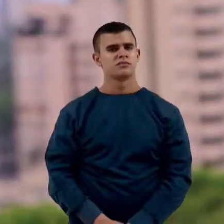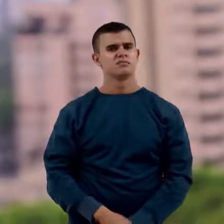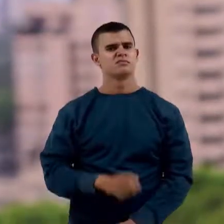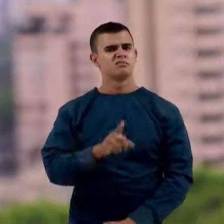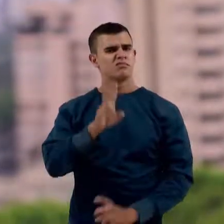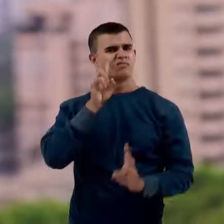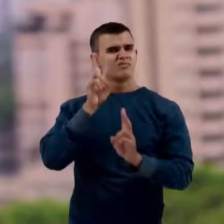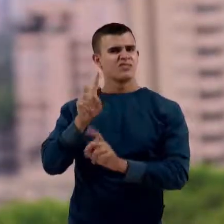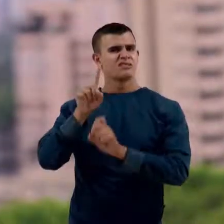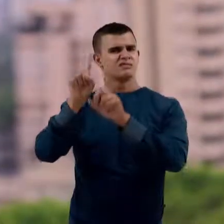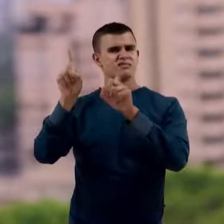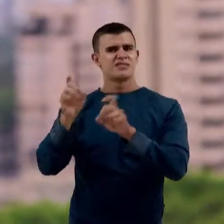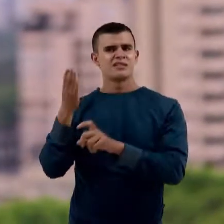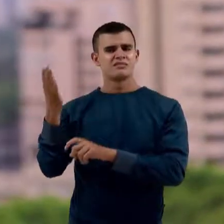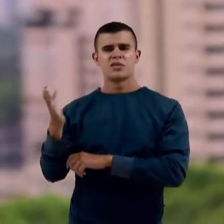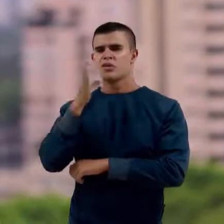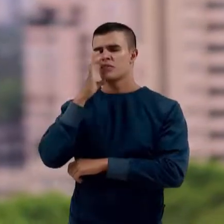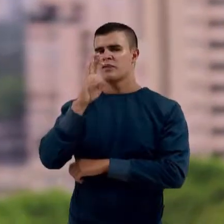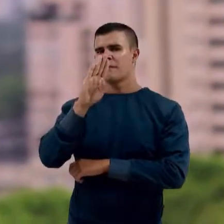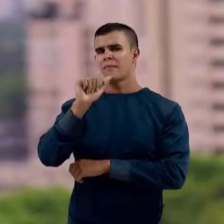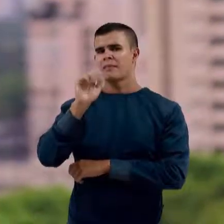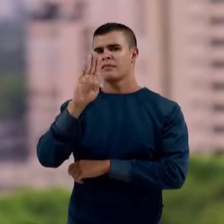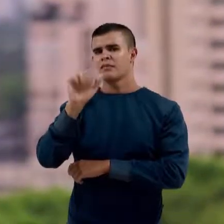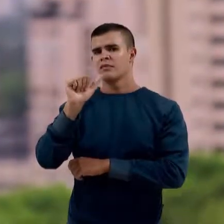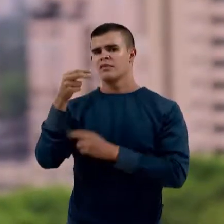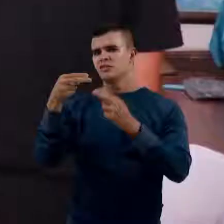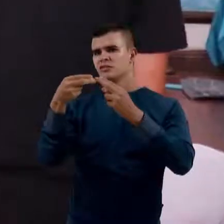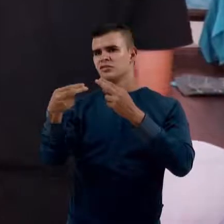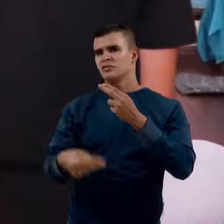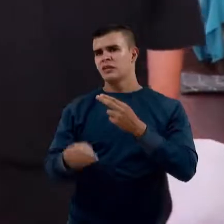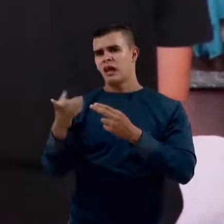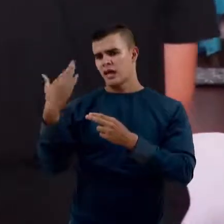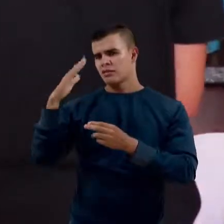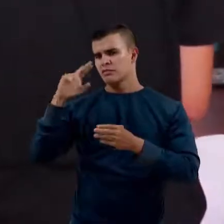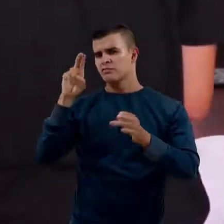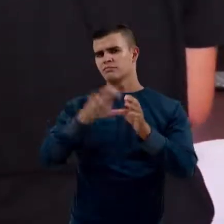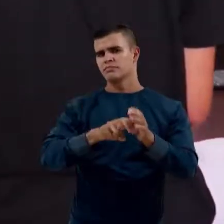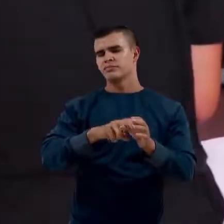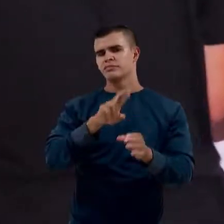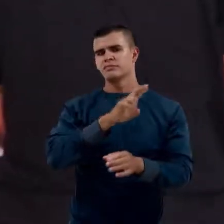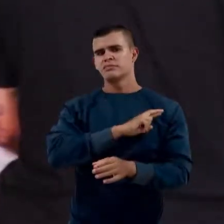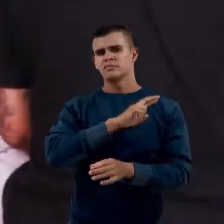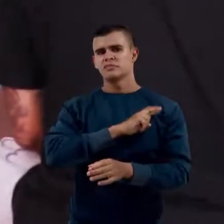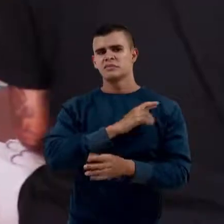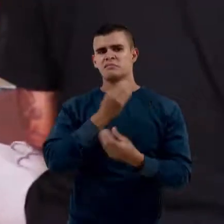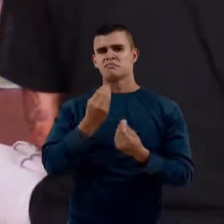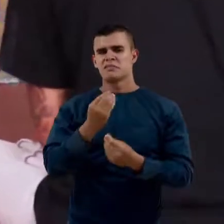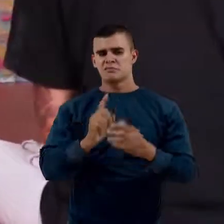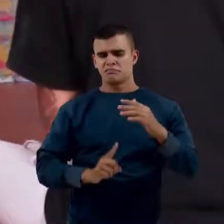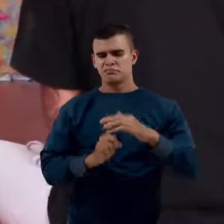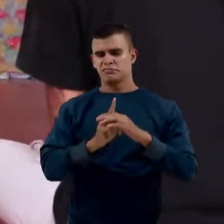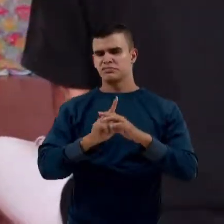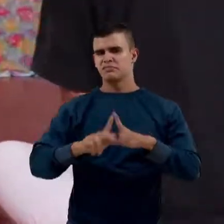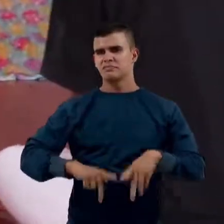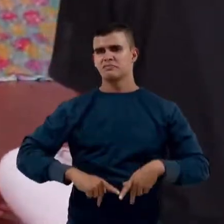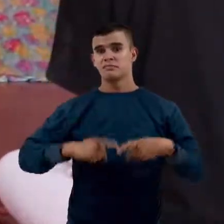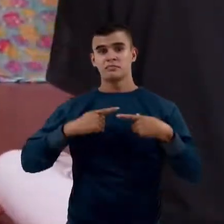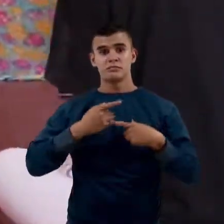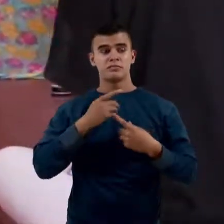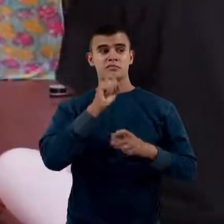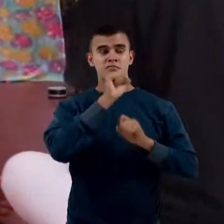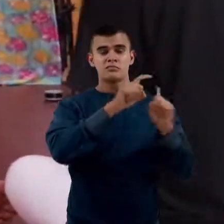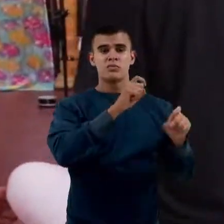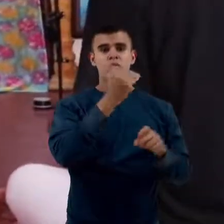Estás viendo la historia de Baba, un joven caleño que encontró en el movimiento Hare Krishna un espacio para desarrollar su vida. La doctora María